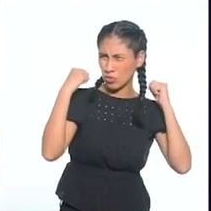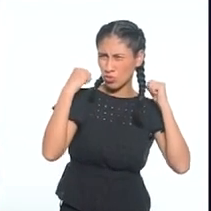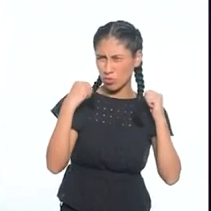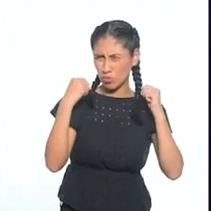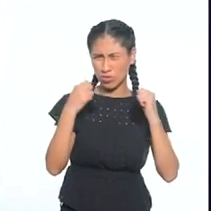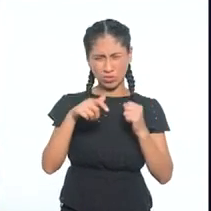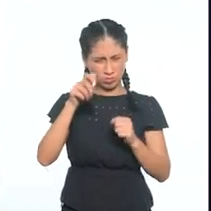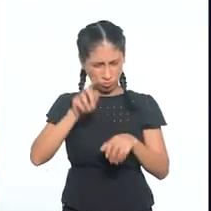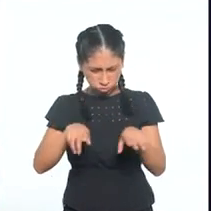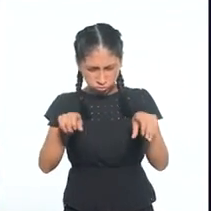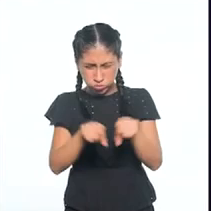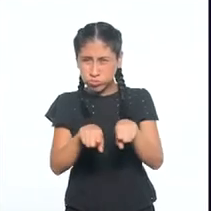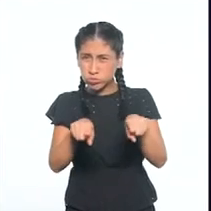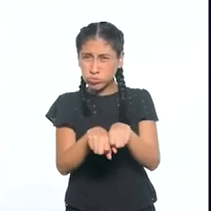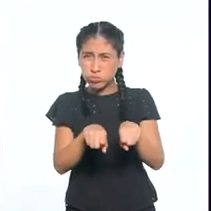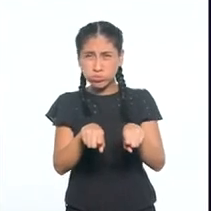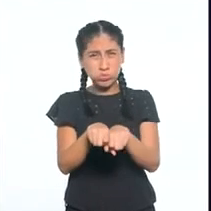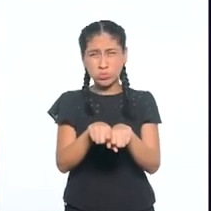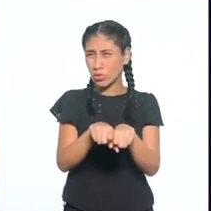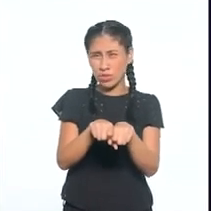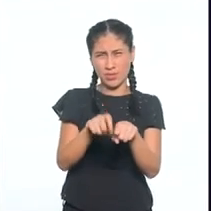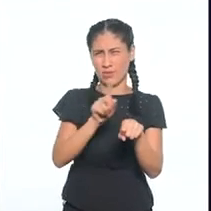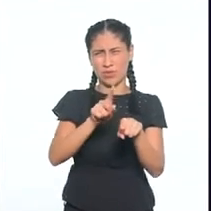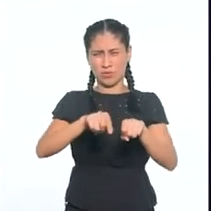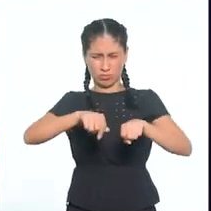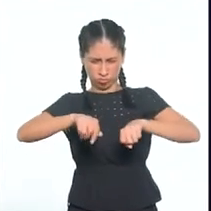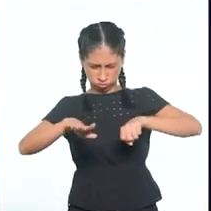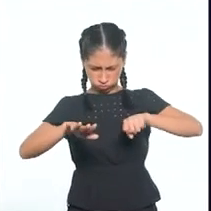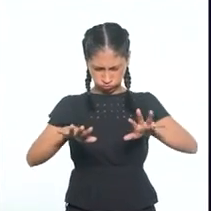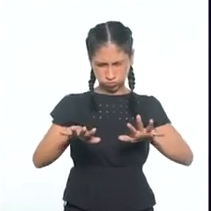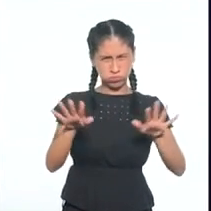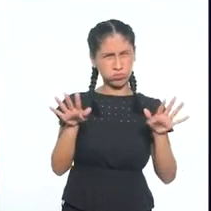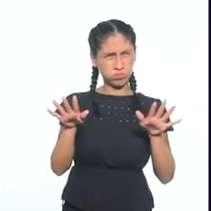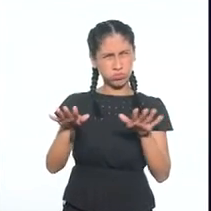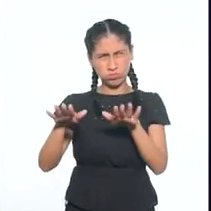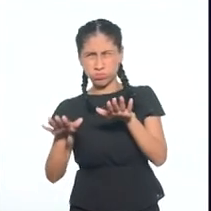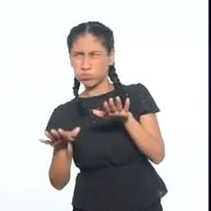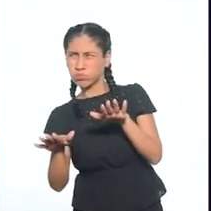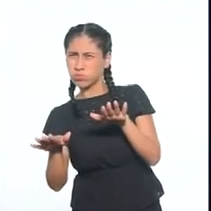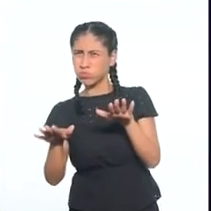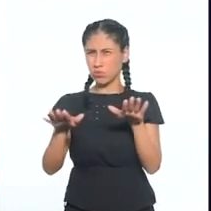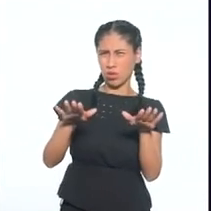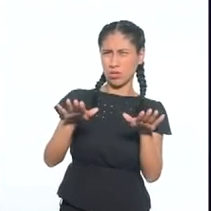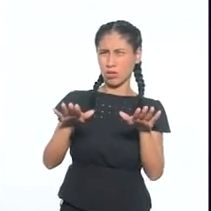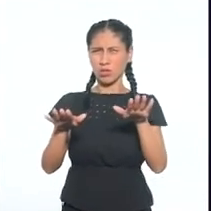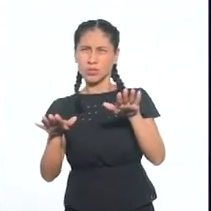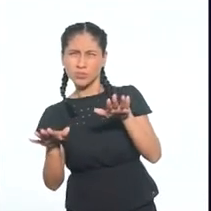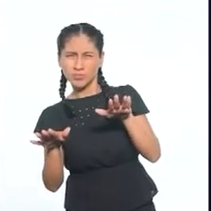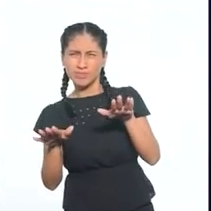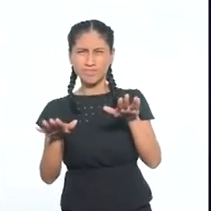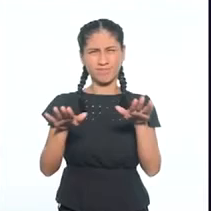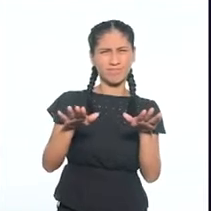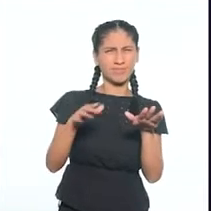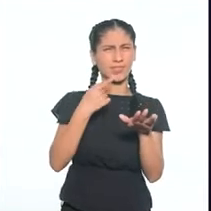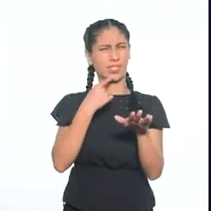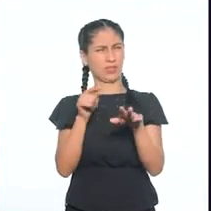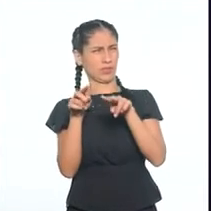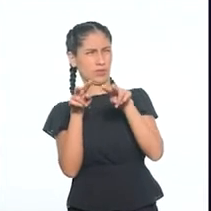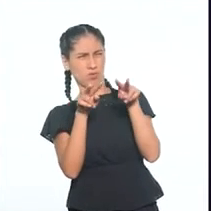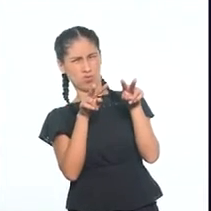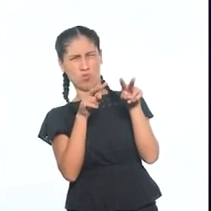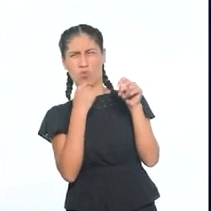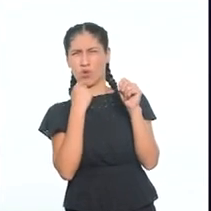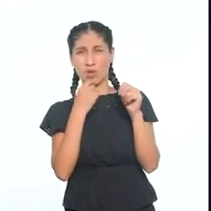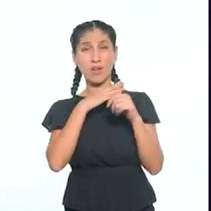dejó de apretar las rodillas y comenzó a soltar los pies balanceando los de un lado para otro y le